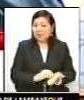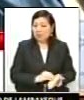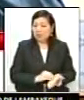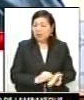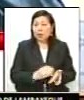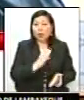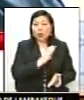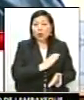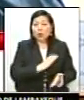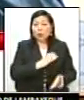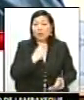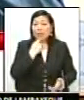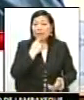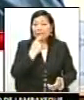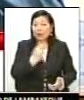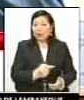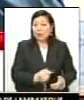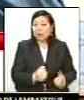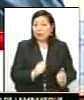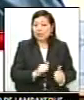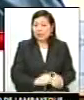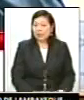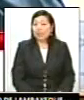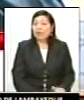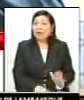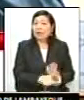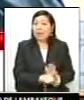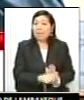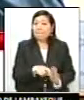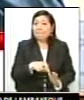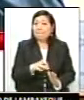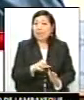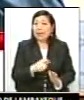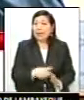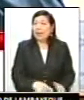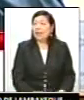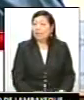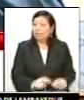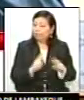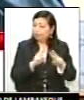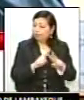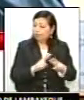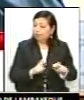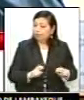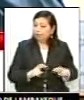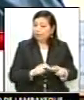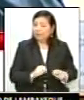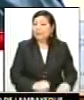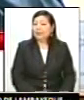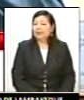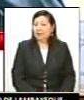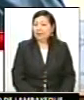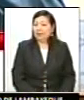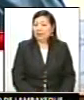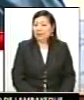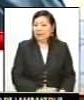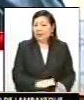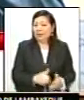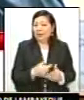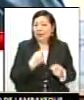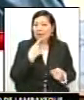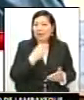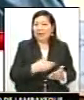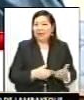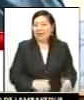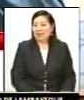la conducta del denunciado evidentes ilícitos sancionados en la legislación penal que merece ser investigado en sede parlamentaria. Se declara